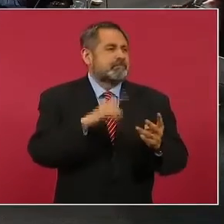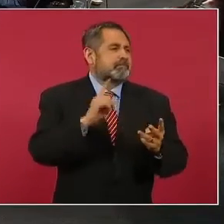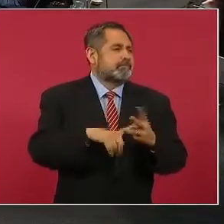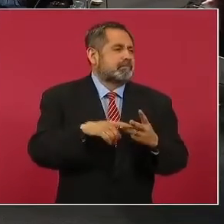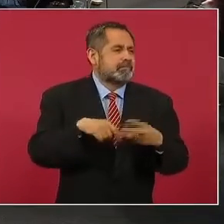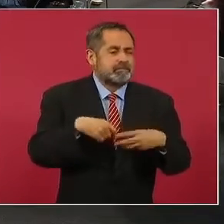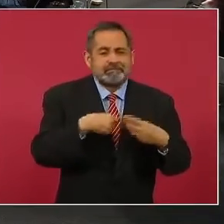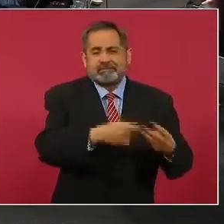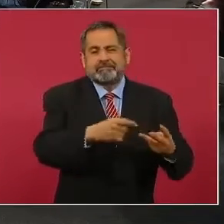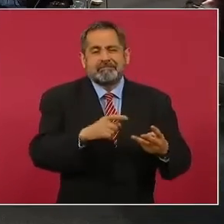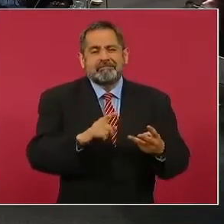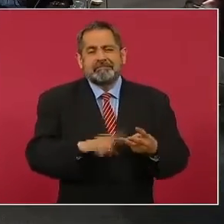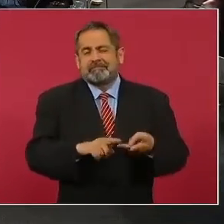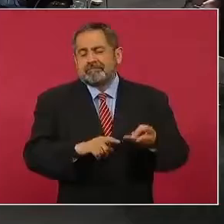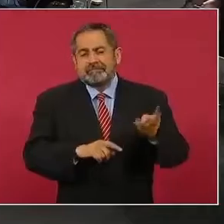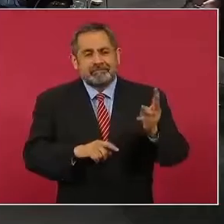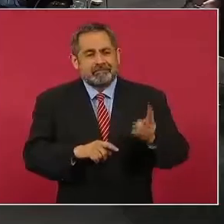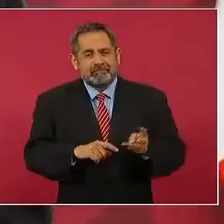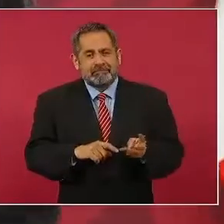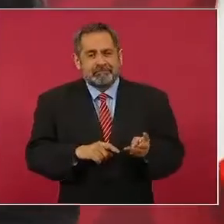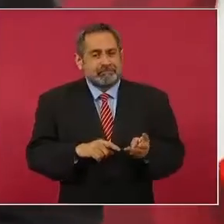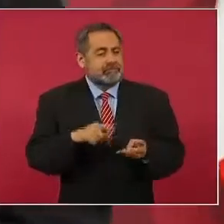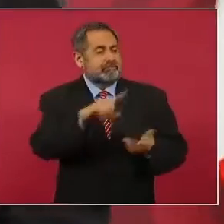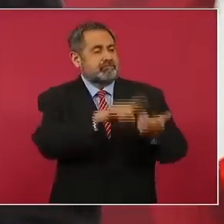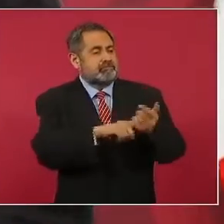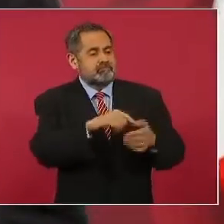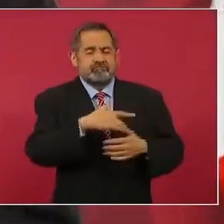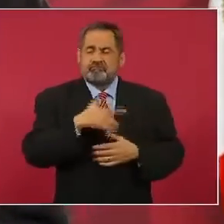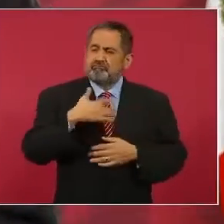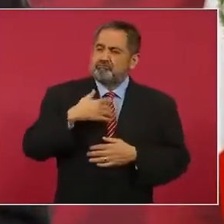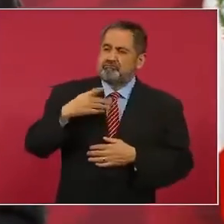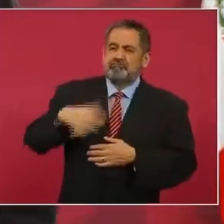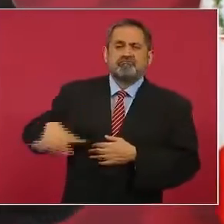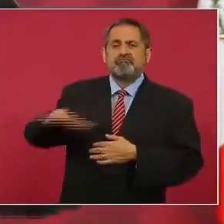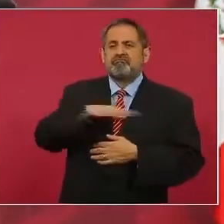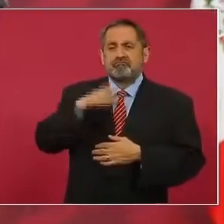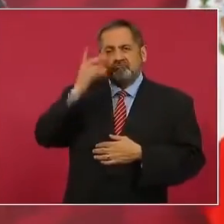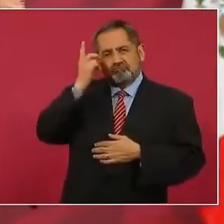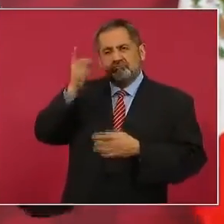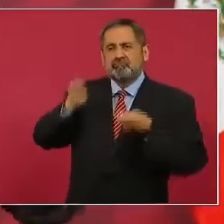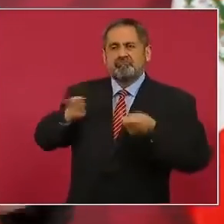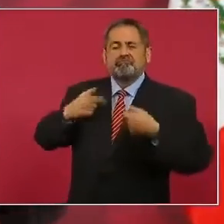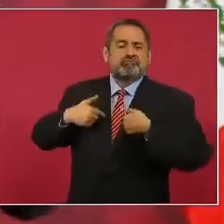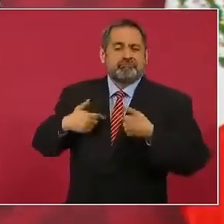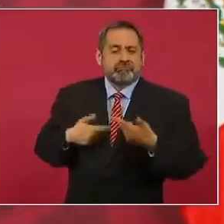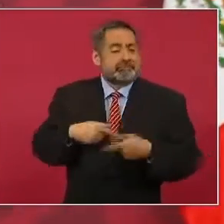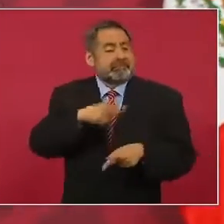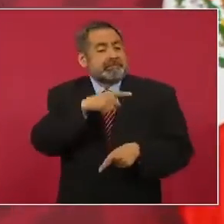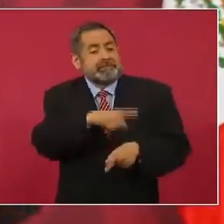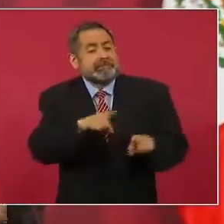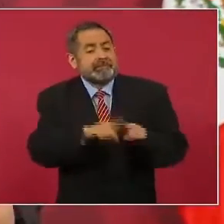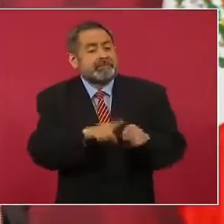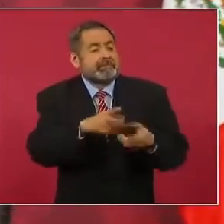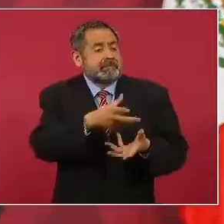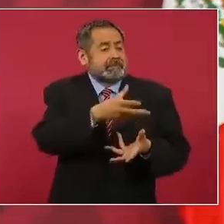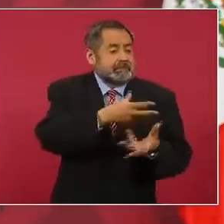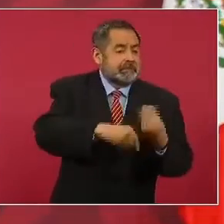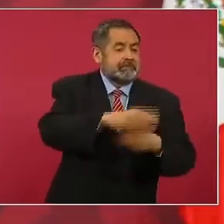a los que se sentían dueños del país, porque eran al mismo tiempo los que